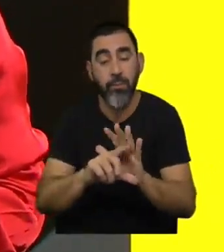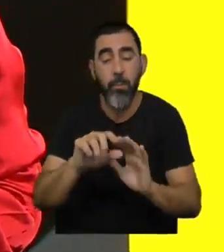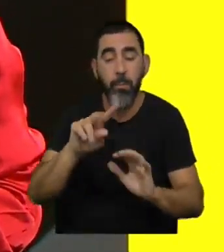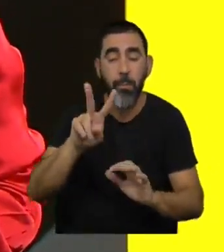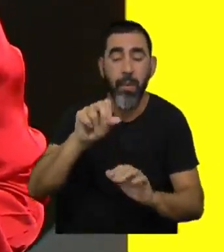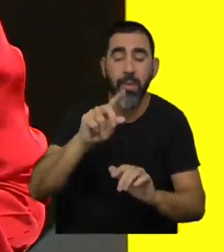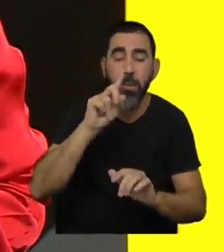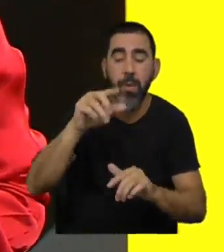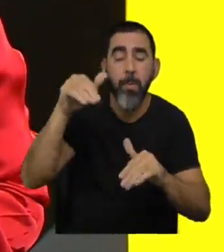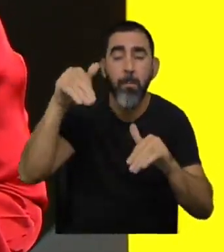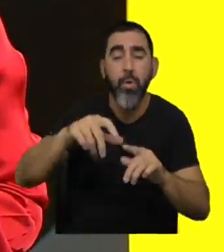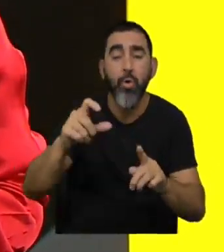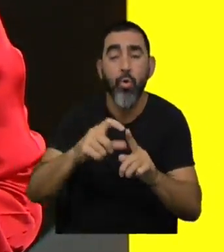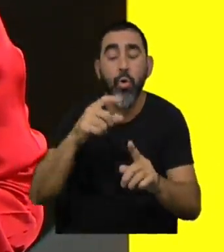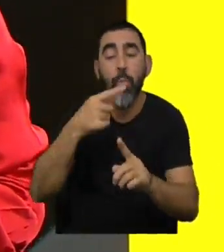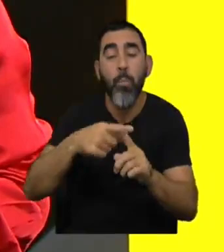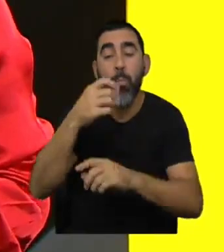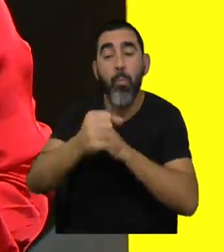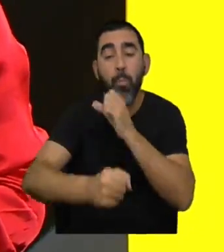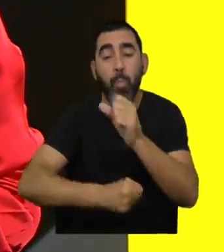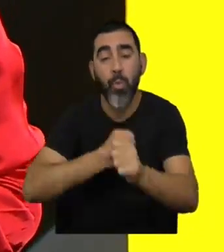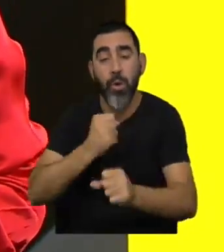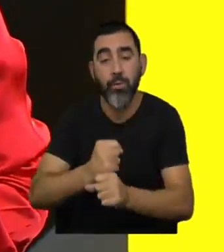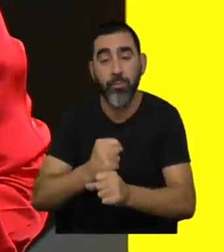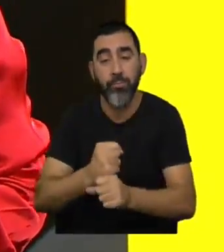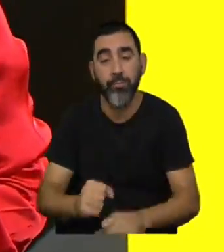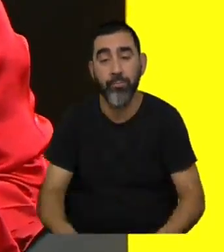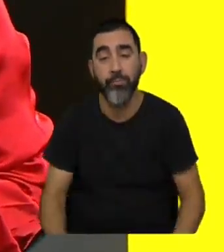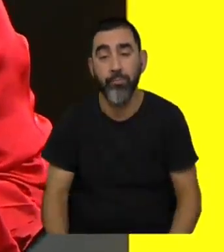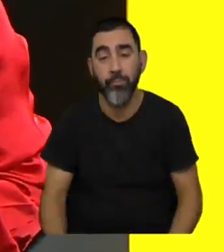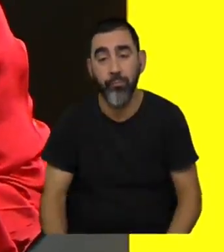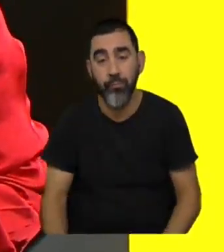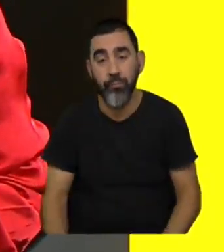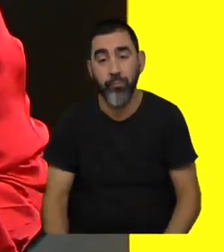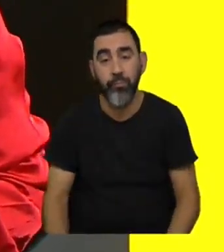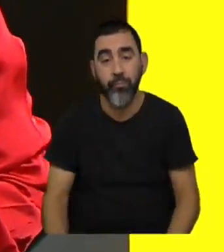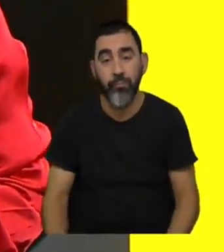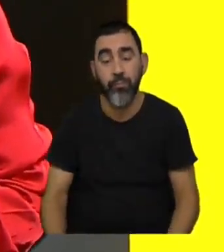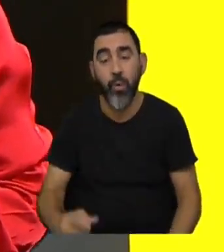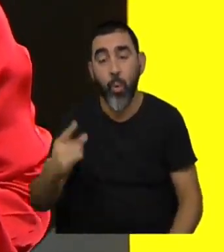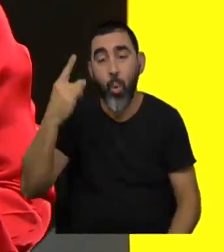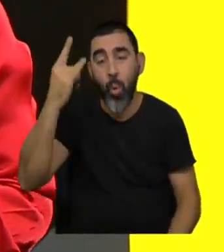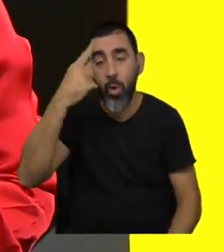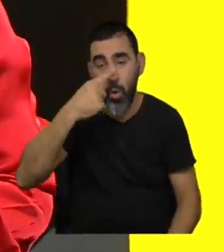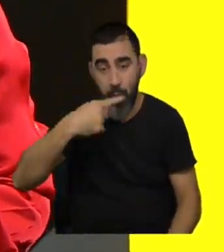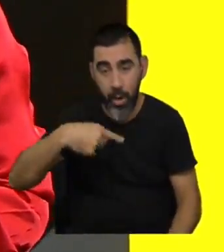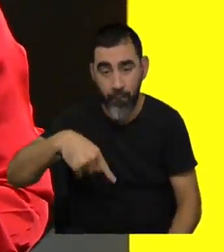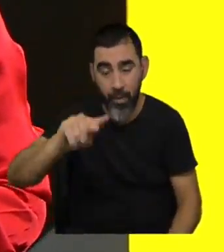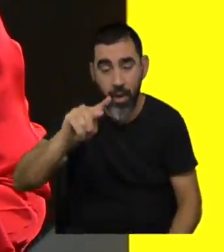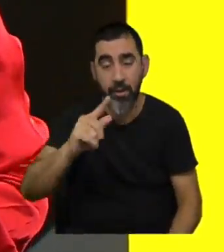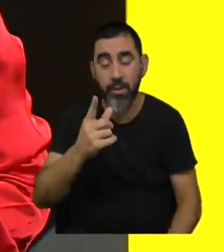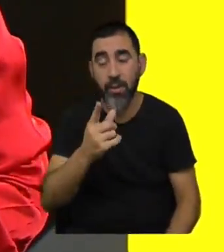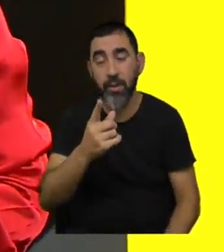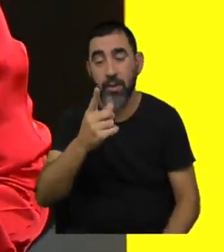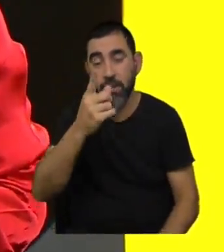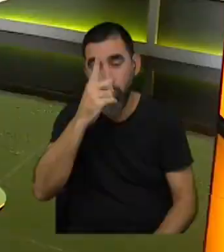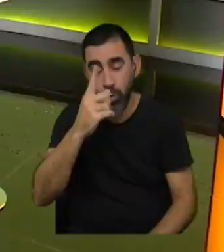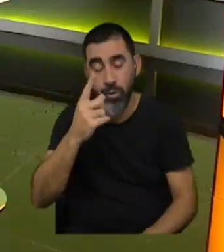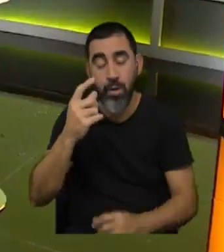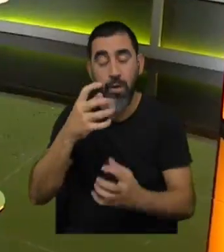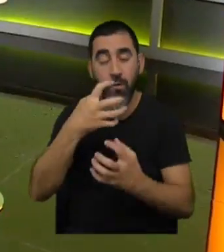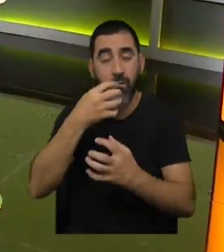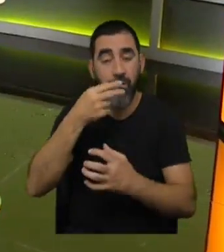20.000 millones de dólares por año. Estamos hablando desde cuernos de elefantes y de rinocerontes, pieles de